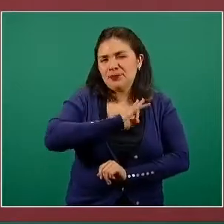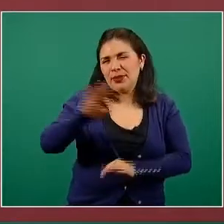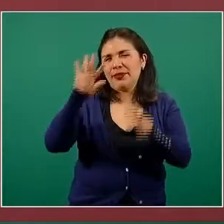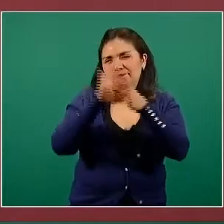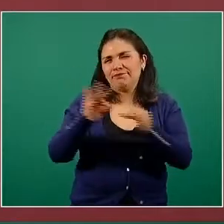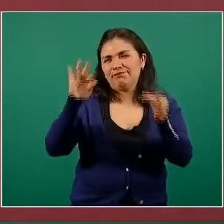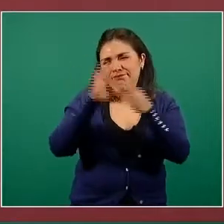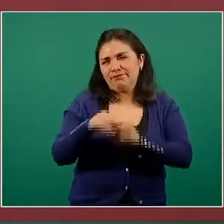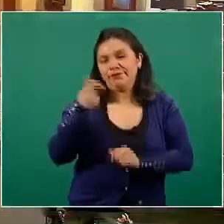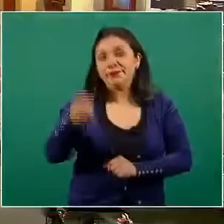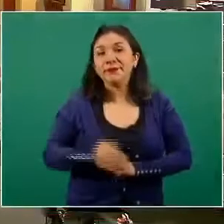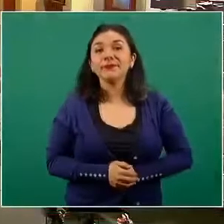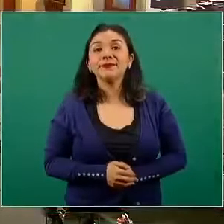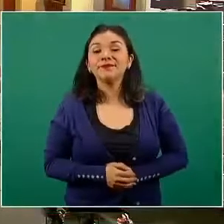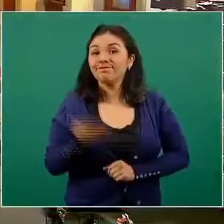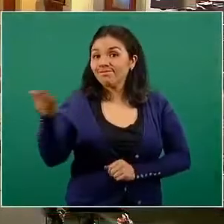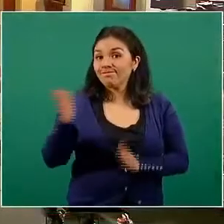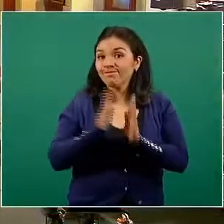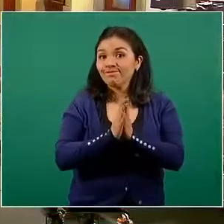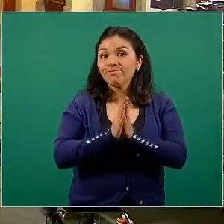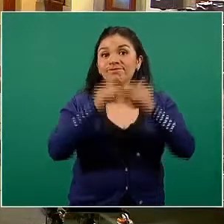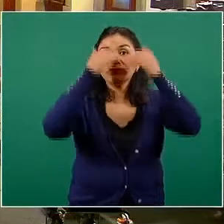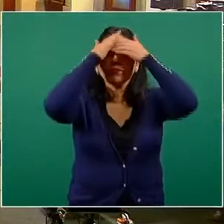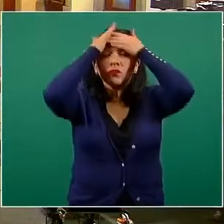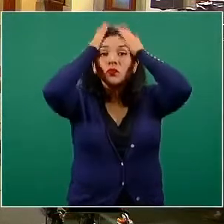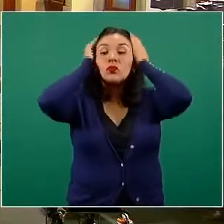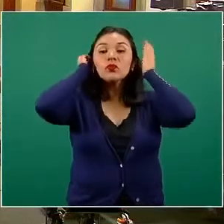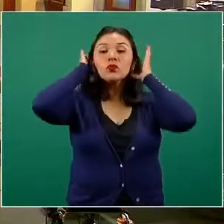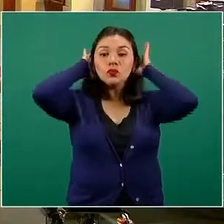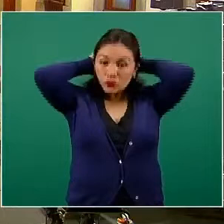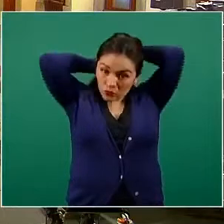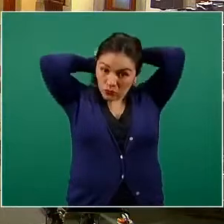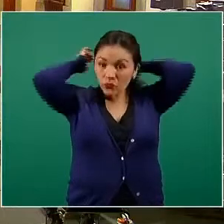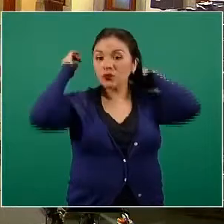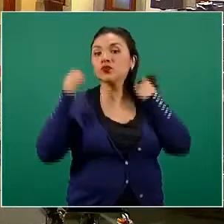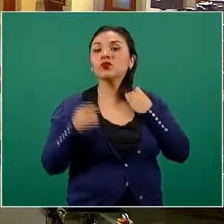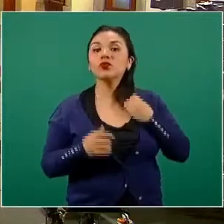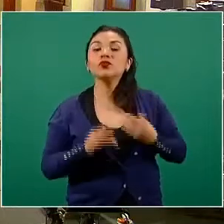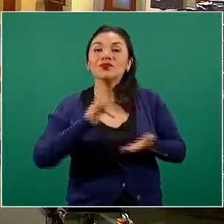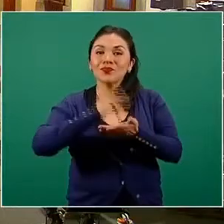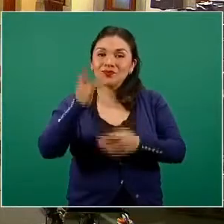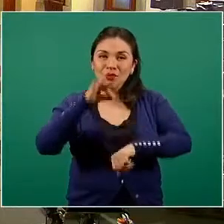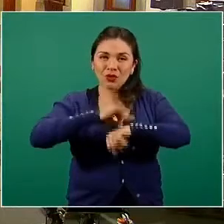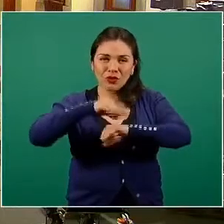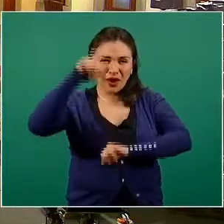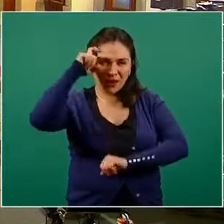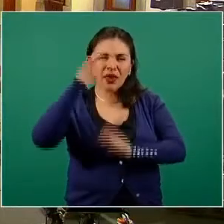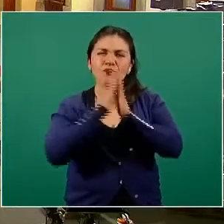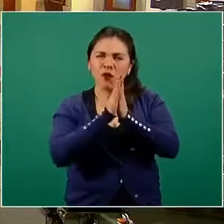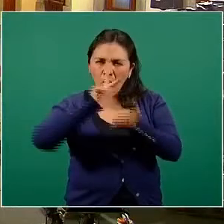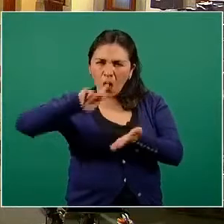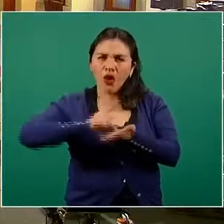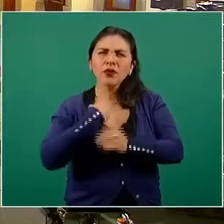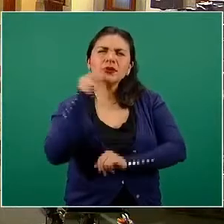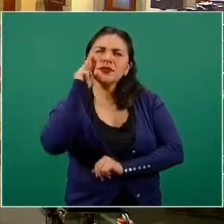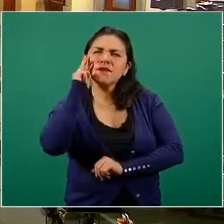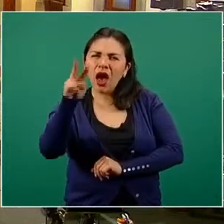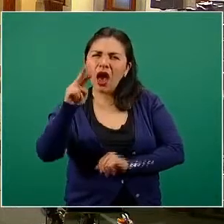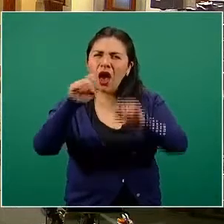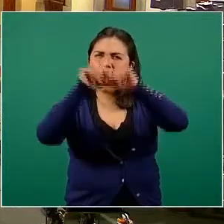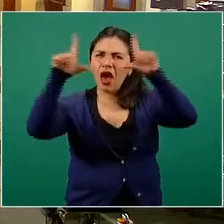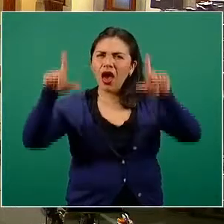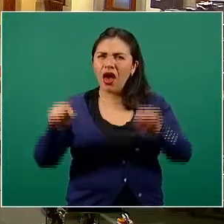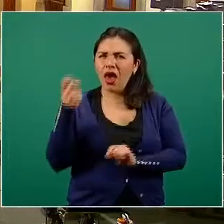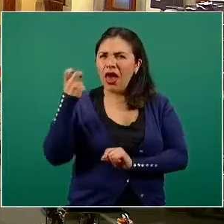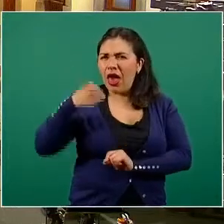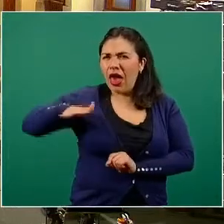sobre mortalidad en exceso. Doctor López Ridaura, por favor. Sí, muchas gracias, doctor López-Gatell. Si me ponen otra vez la